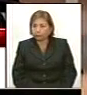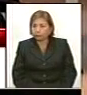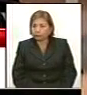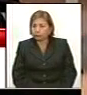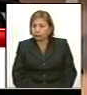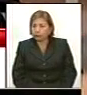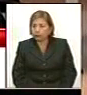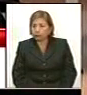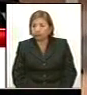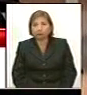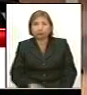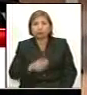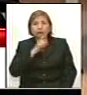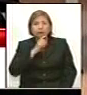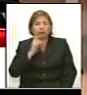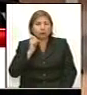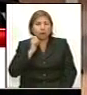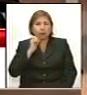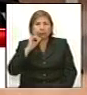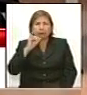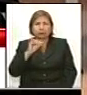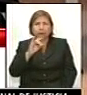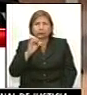el padre Jürgen Daum, que falleció